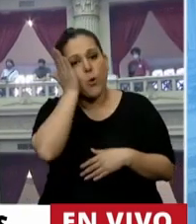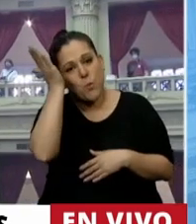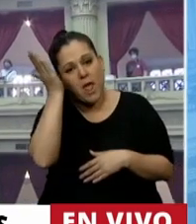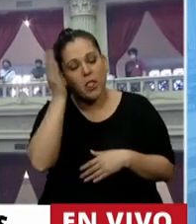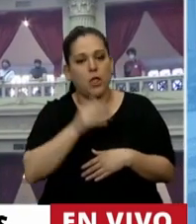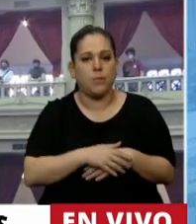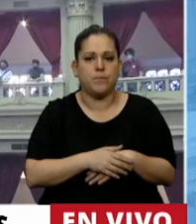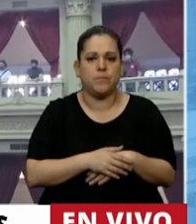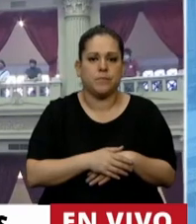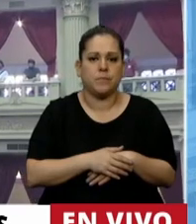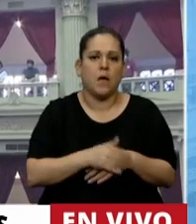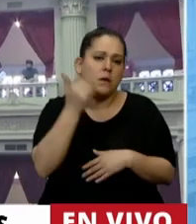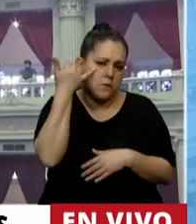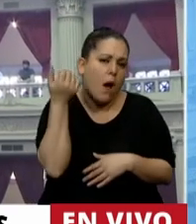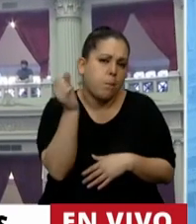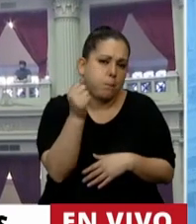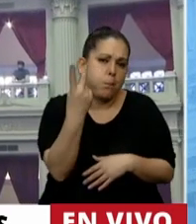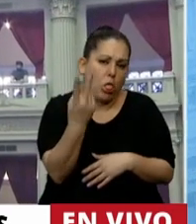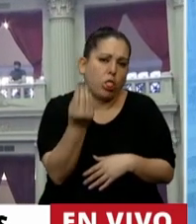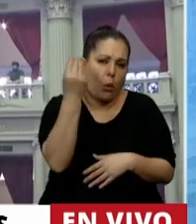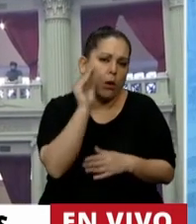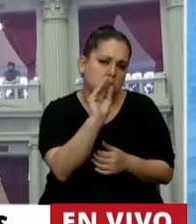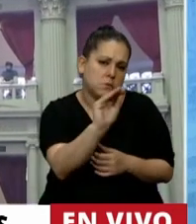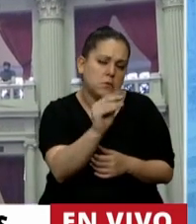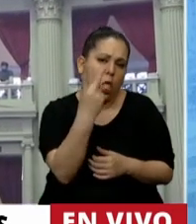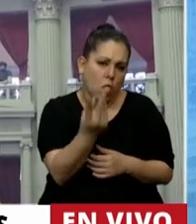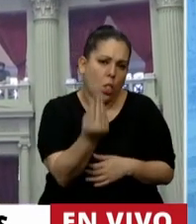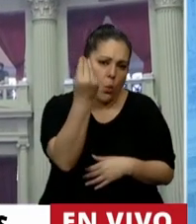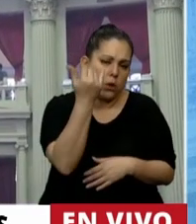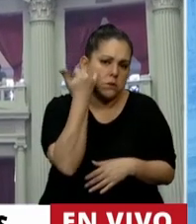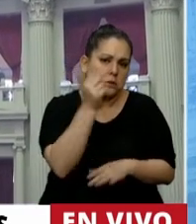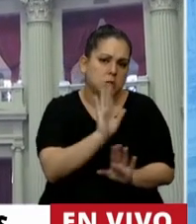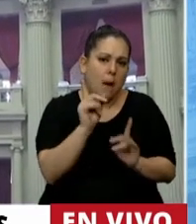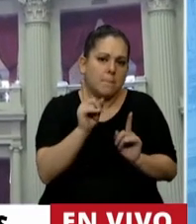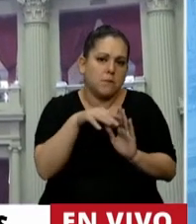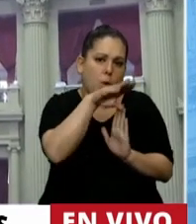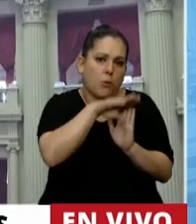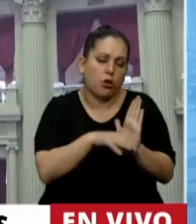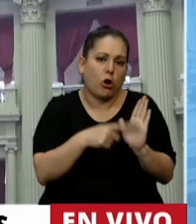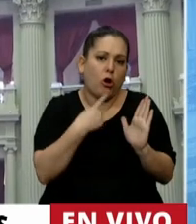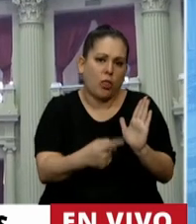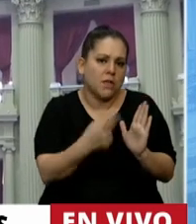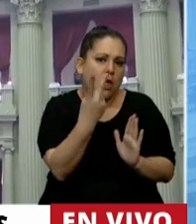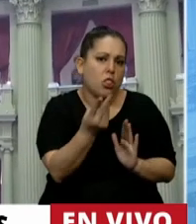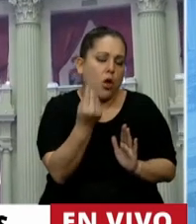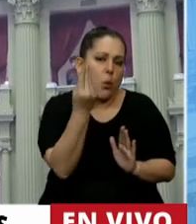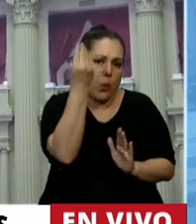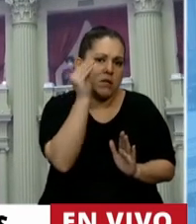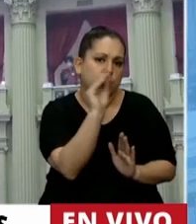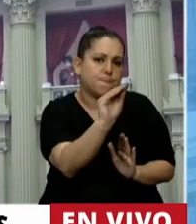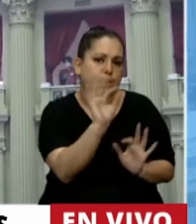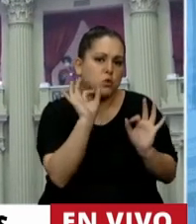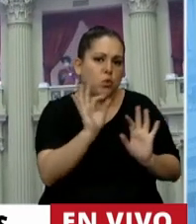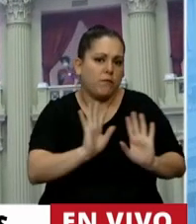no pasó los países ya los presidentes no los damos como veis y como dice color con suficiente si cumple